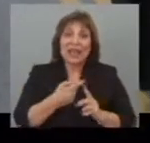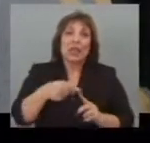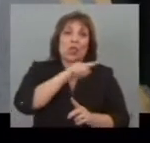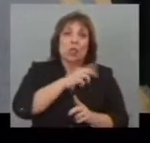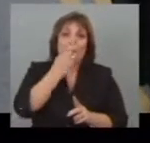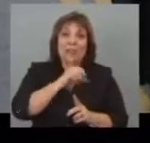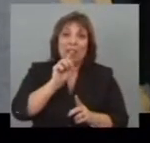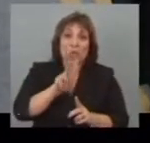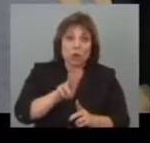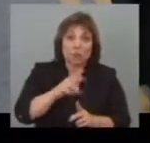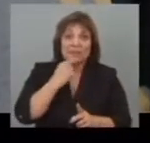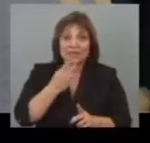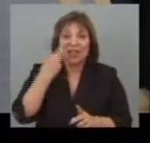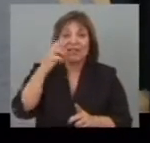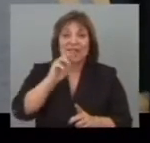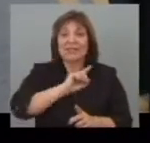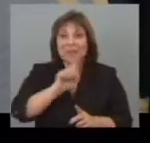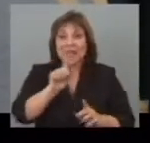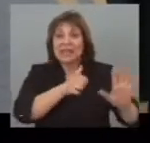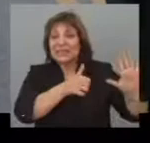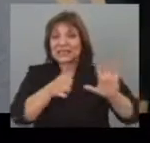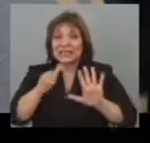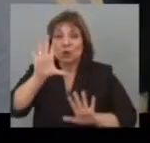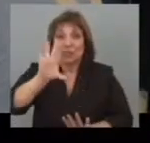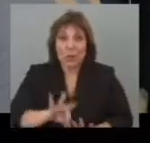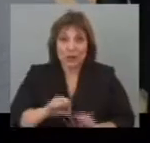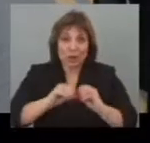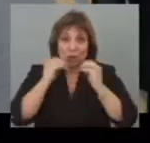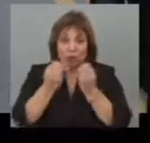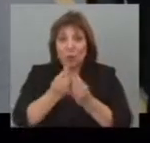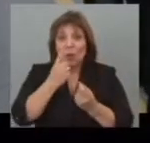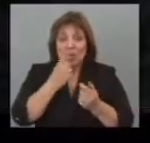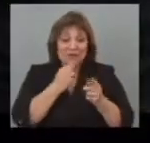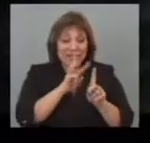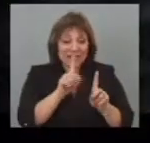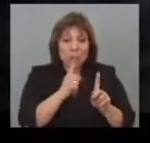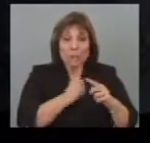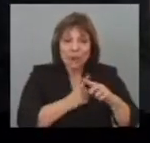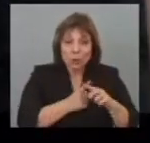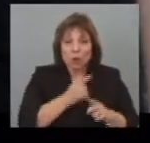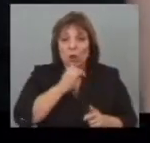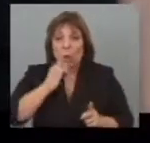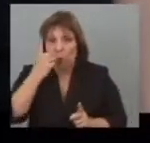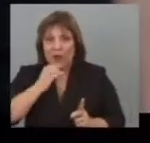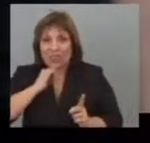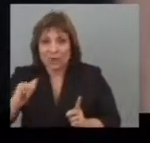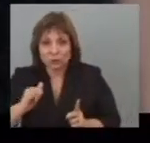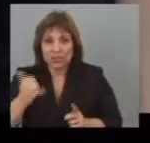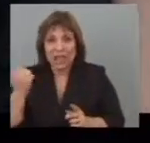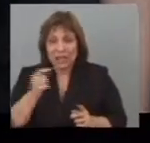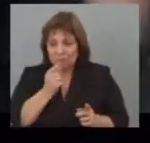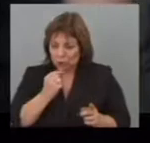2012 y alcanzaron los 20.650. Es decir, una denuncia cada 21 minutos, según datos del Ministerio del